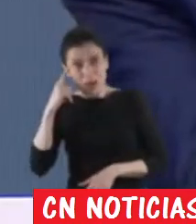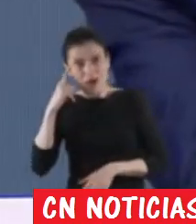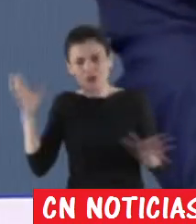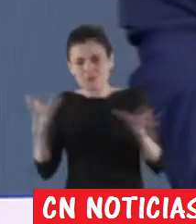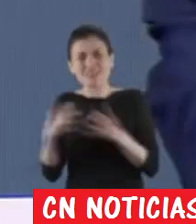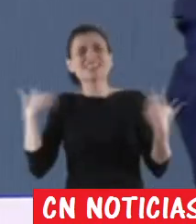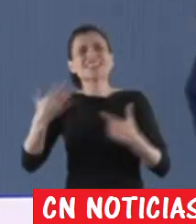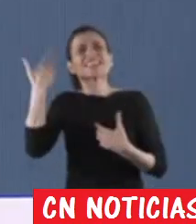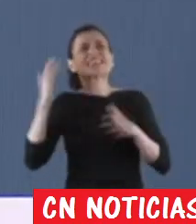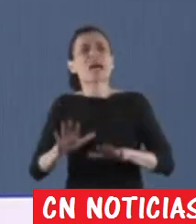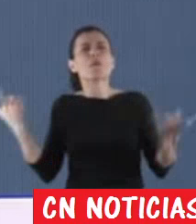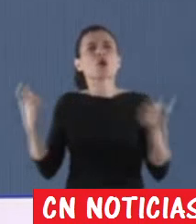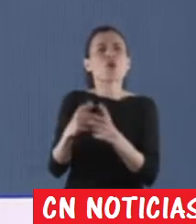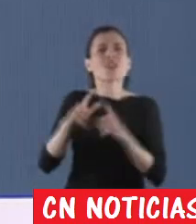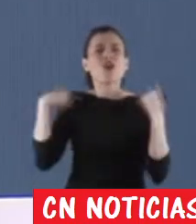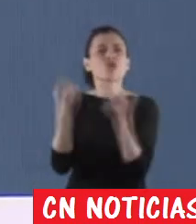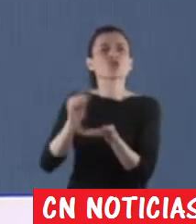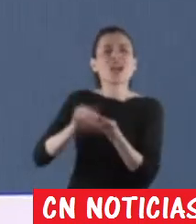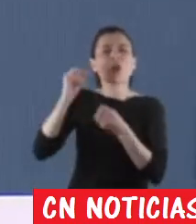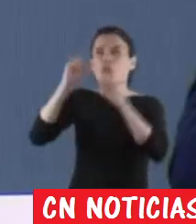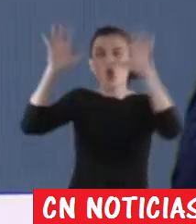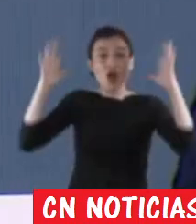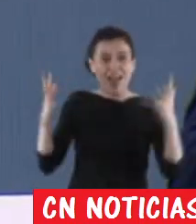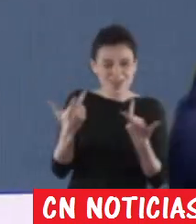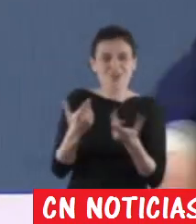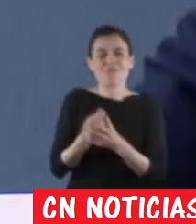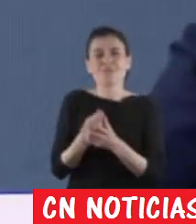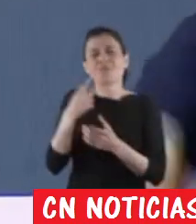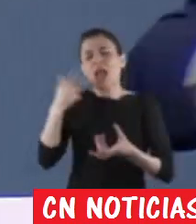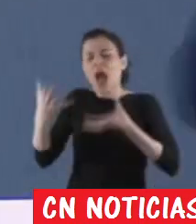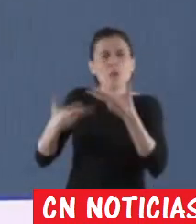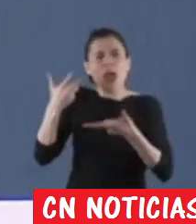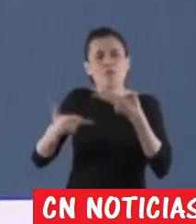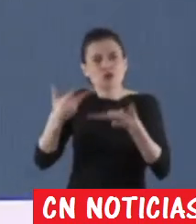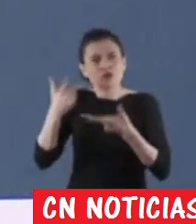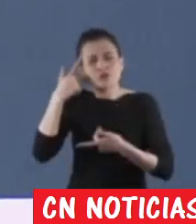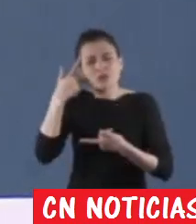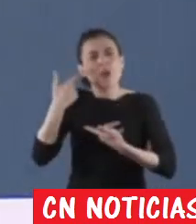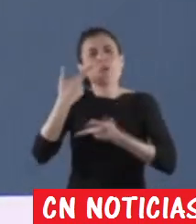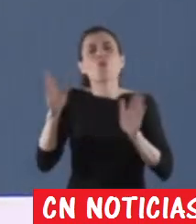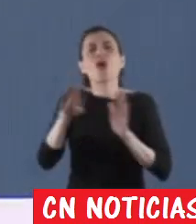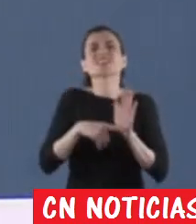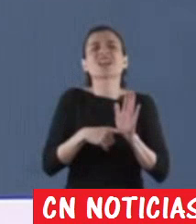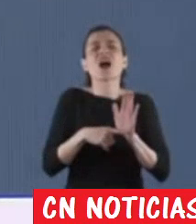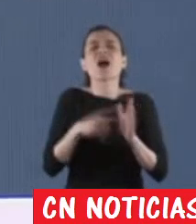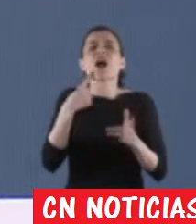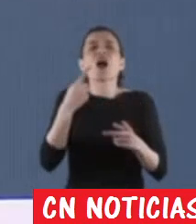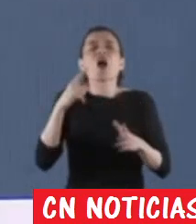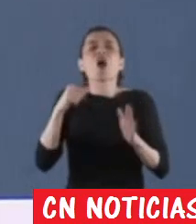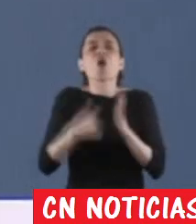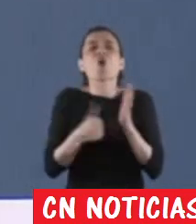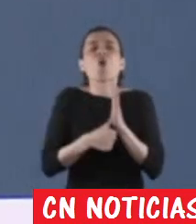de la Gobernación de la provincia, presentamos un instrumento que se llama Cuenta DNI, que